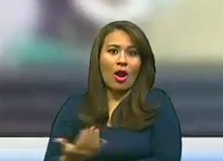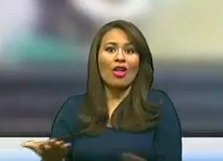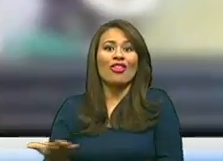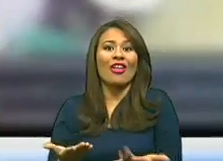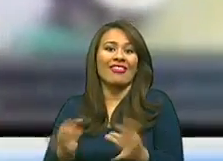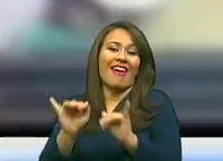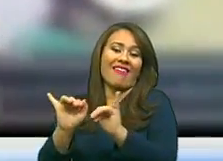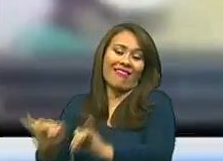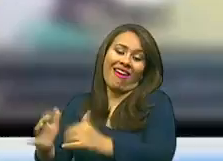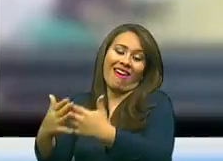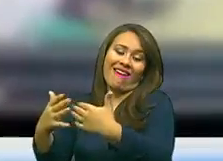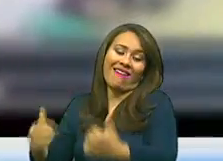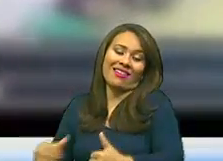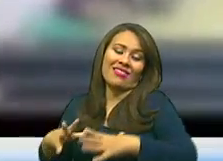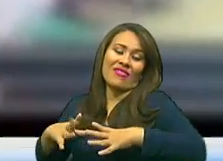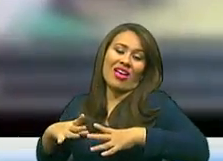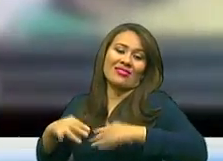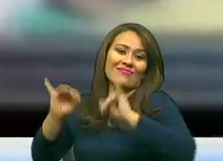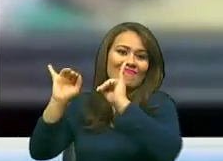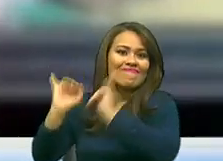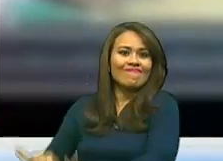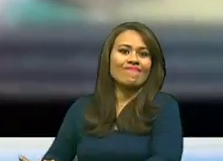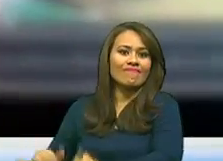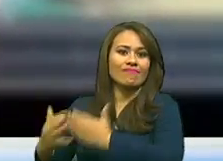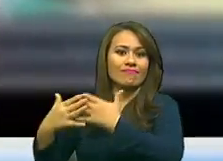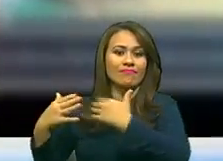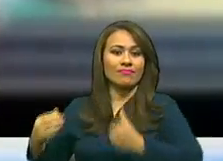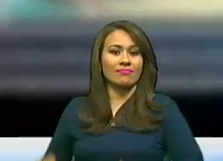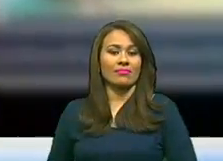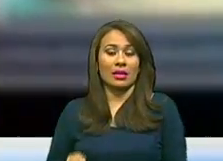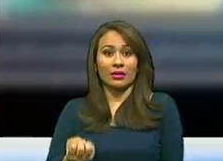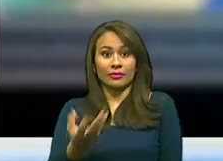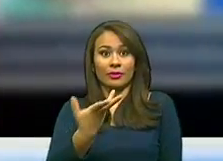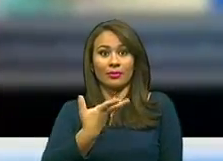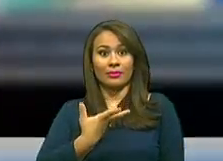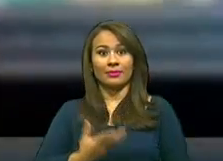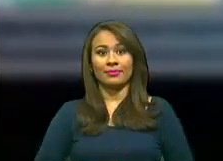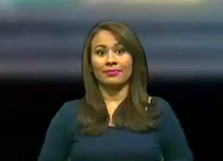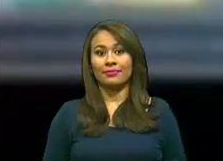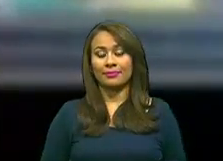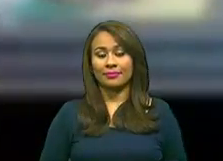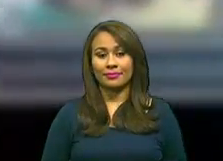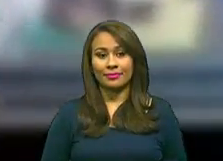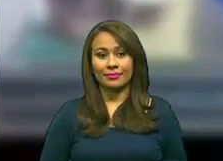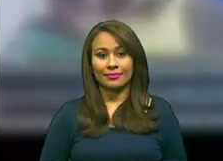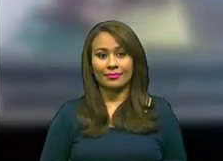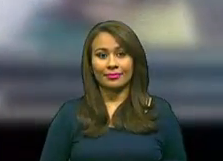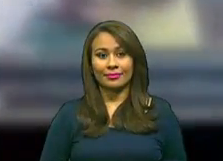vacaciones en la cárcel, informó Ítalo Ruiz.